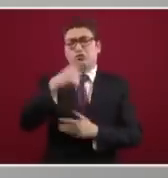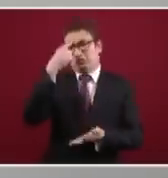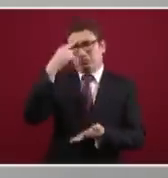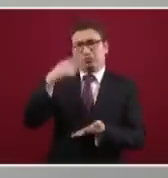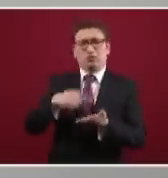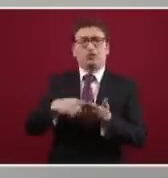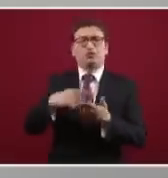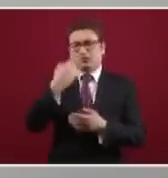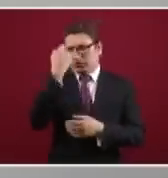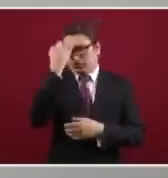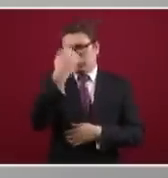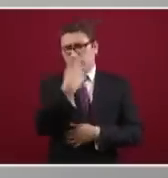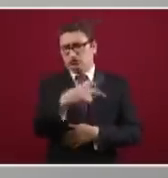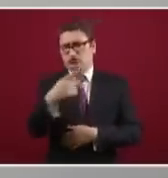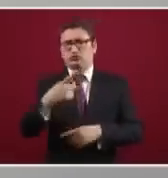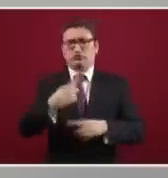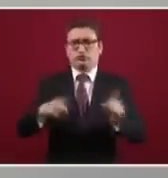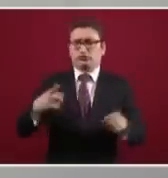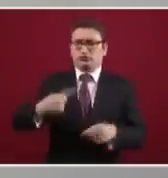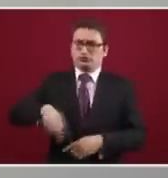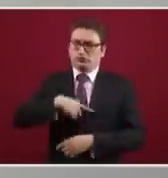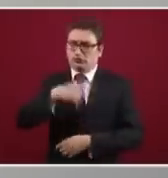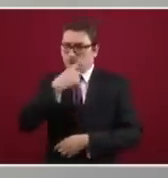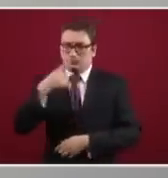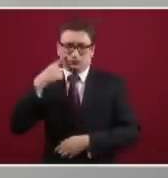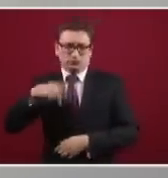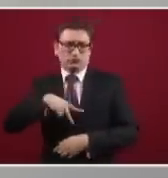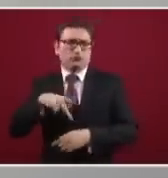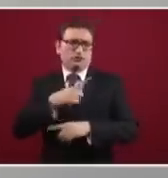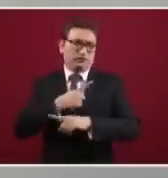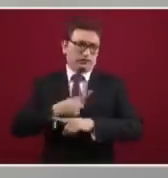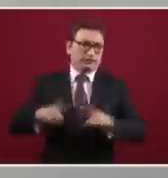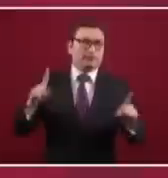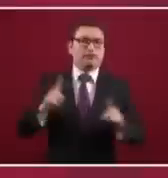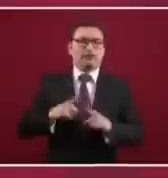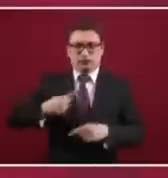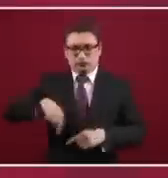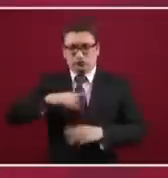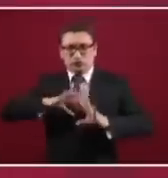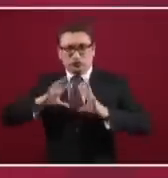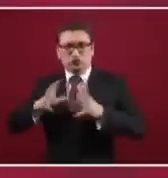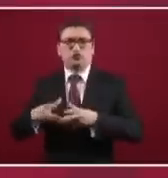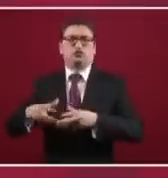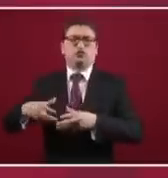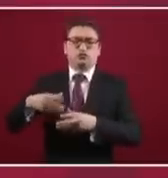es una estrategia, la nuestra, integral,